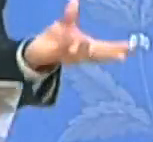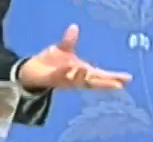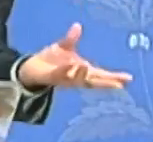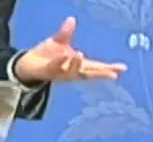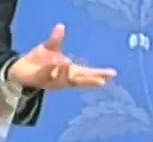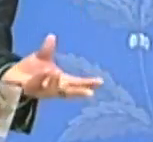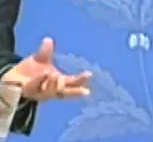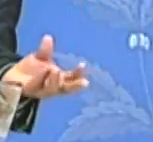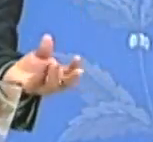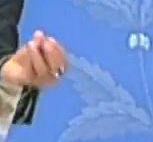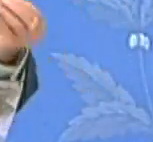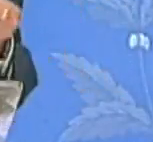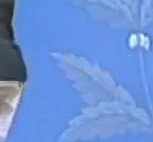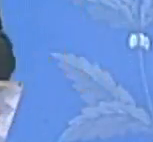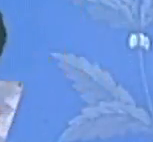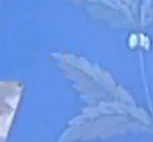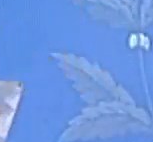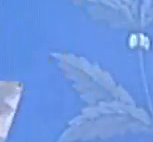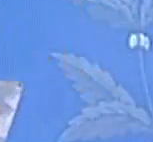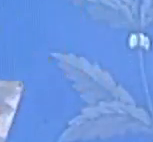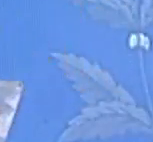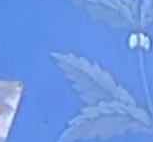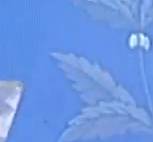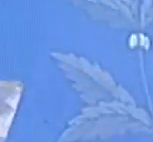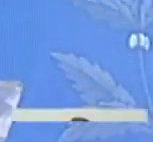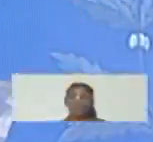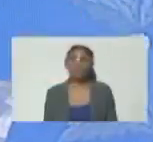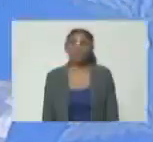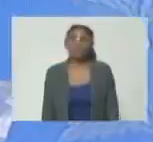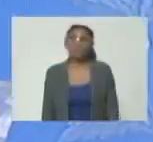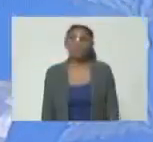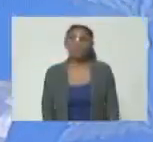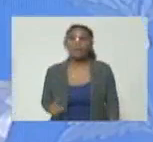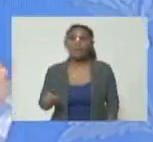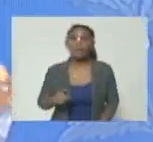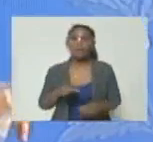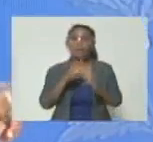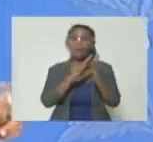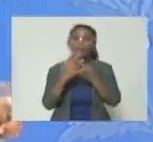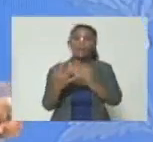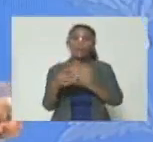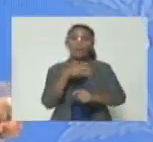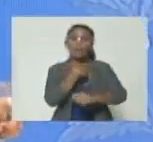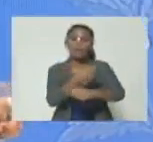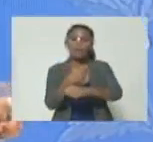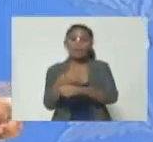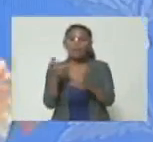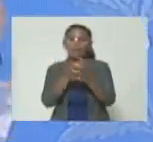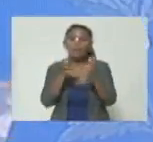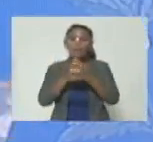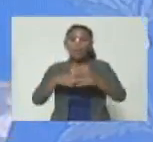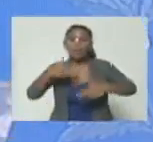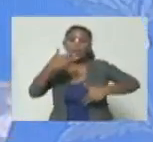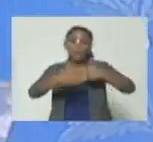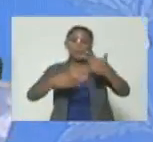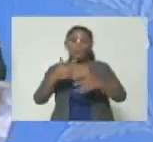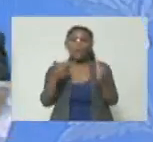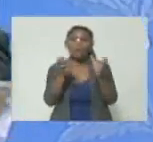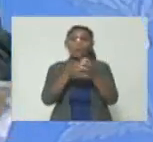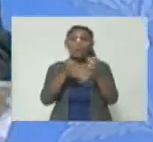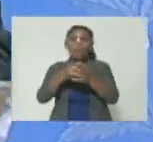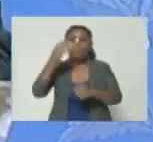de malandros en Caracas, a quien es el que anda por los barrios de Caracas repartiendo el dinero a los grupos de narcotraficantes, a los grupos de